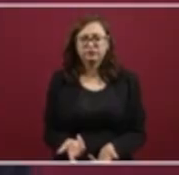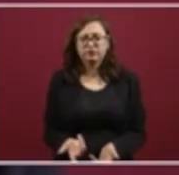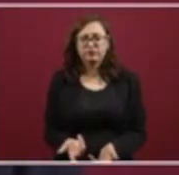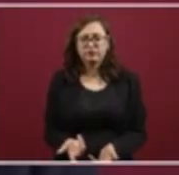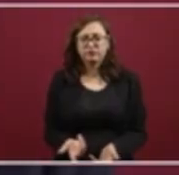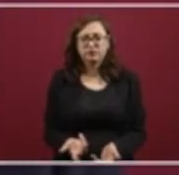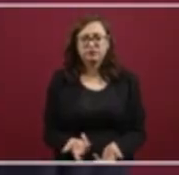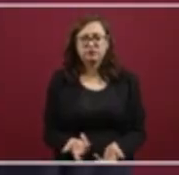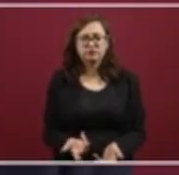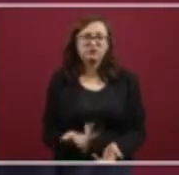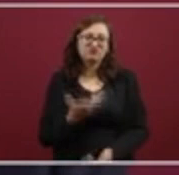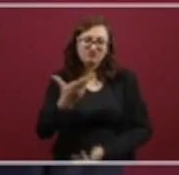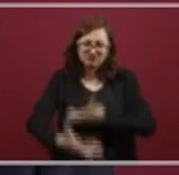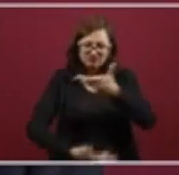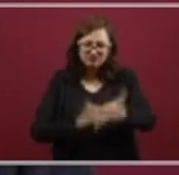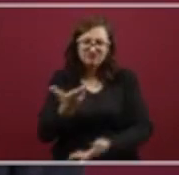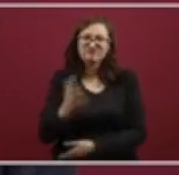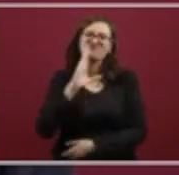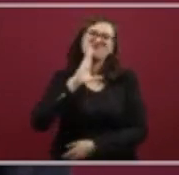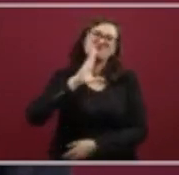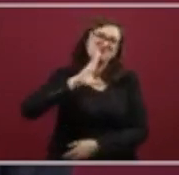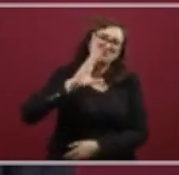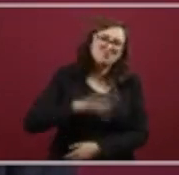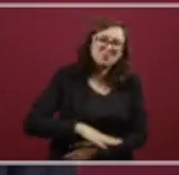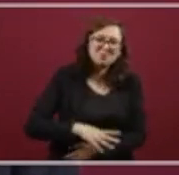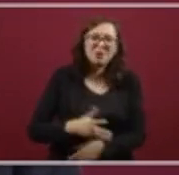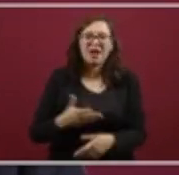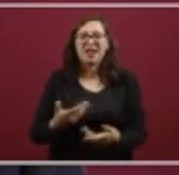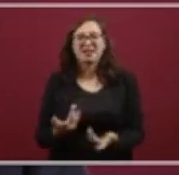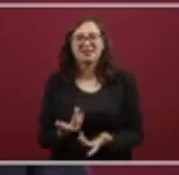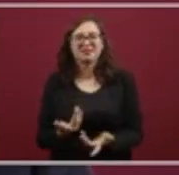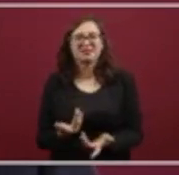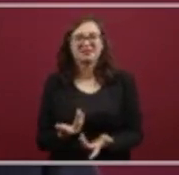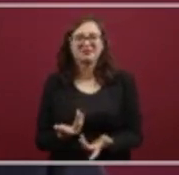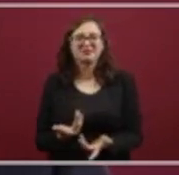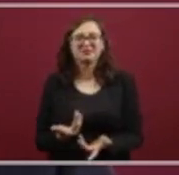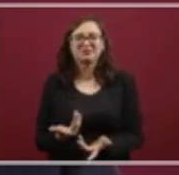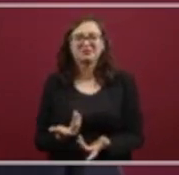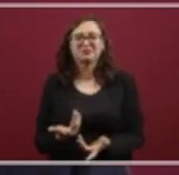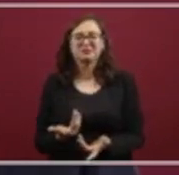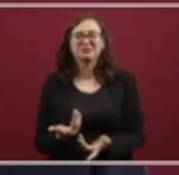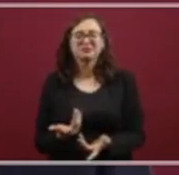es malo el servicio, pero todo esto era